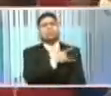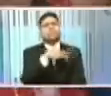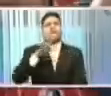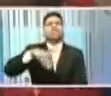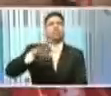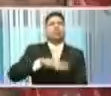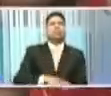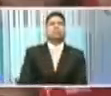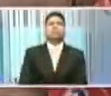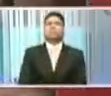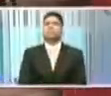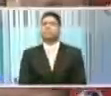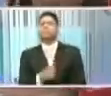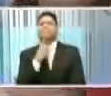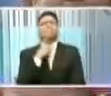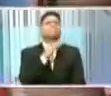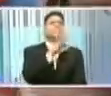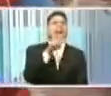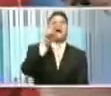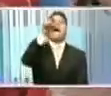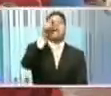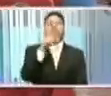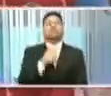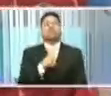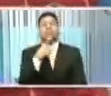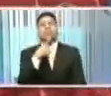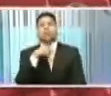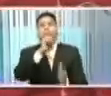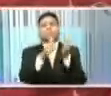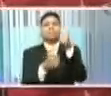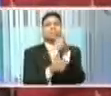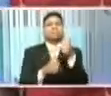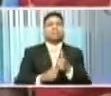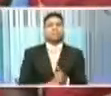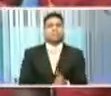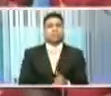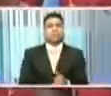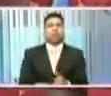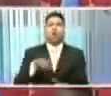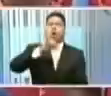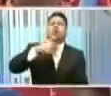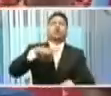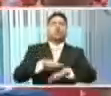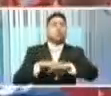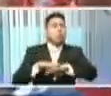yo encargo al vicepresidente. Hoy es jueves.